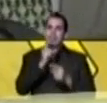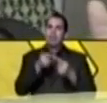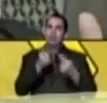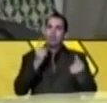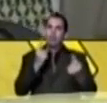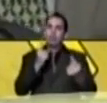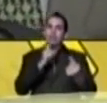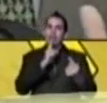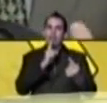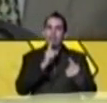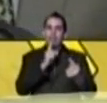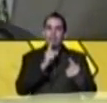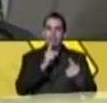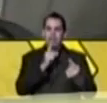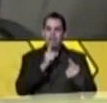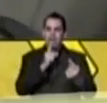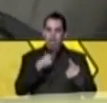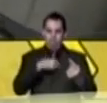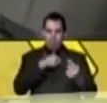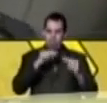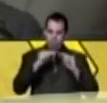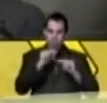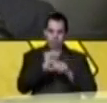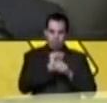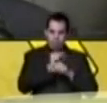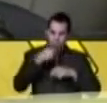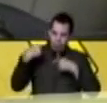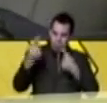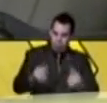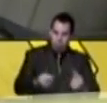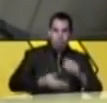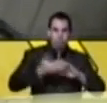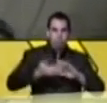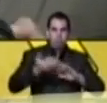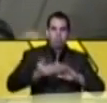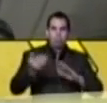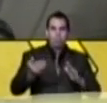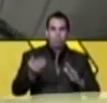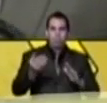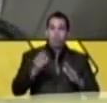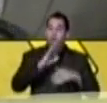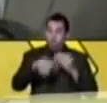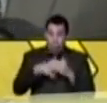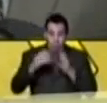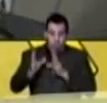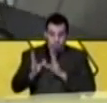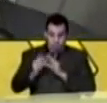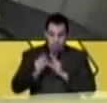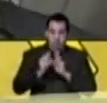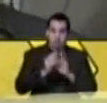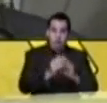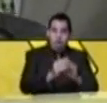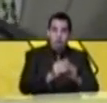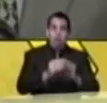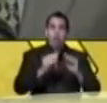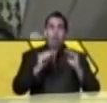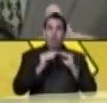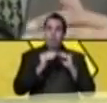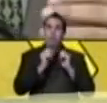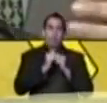Espíritu que ha permeado en todas las sesiones de trabajo porque le tengo que decir que todas las reuniones que hemos tenido en Justicia con los